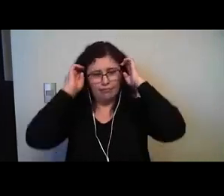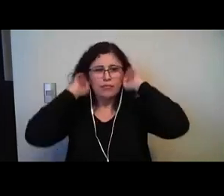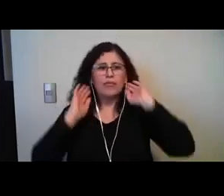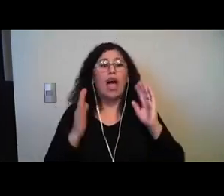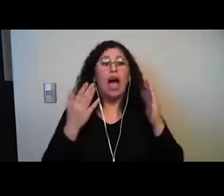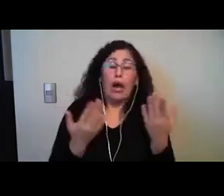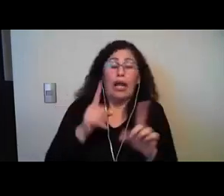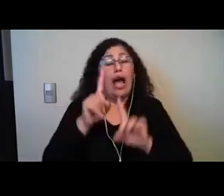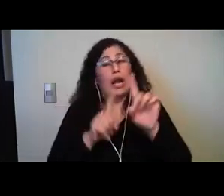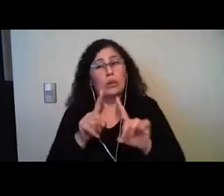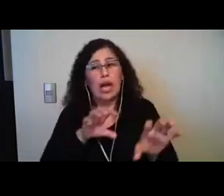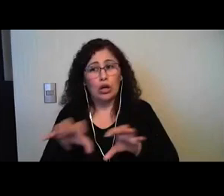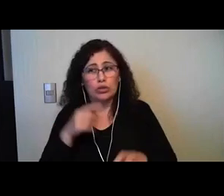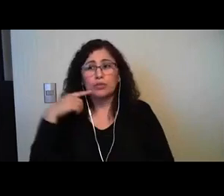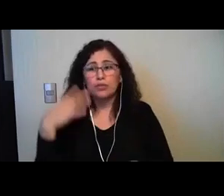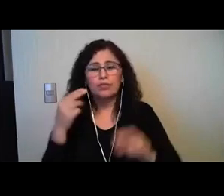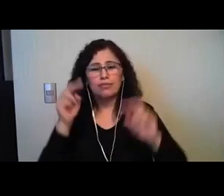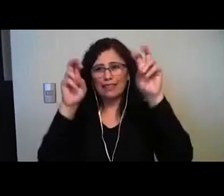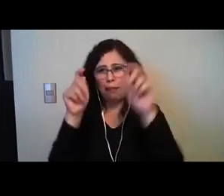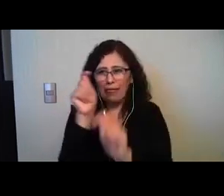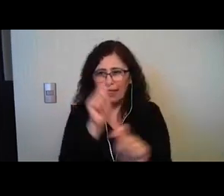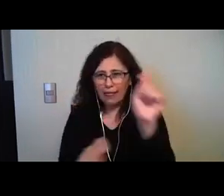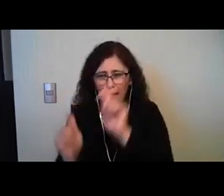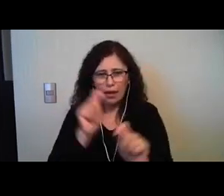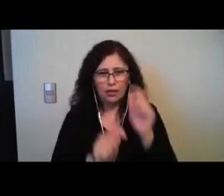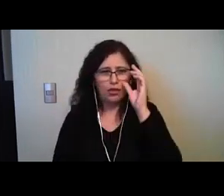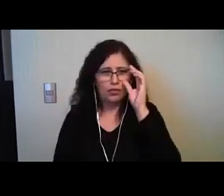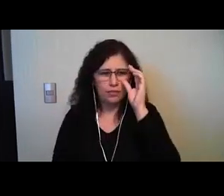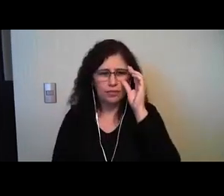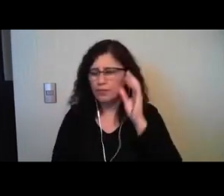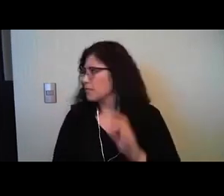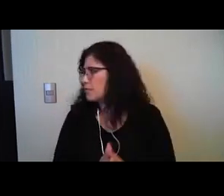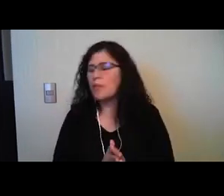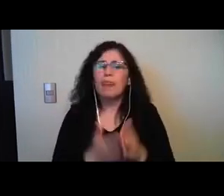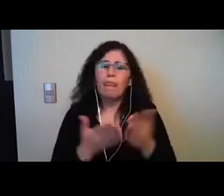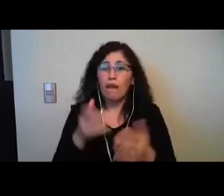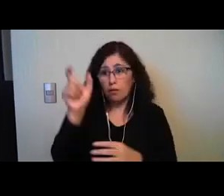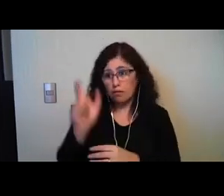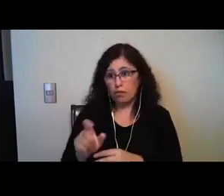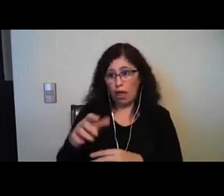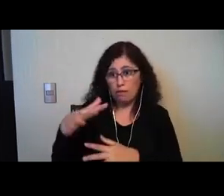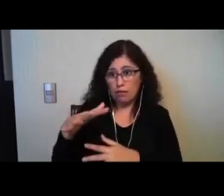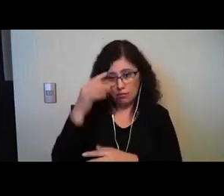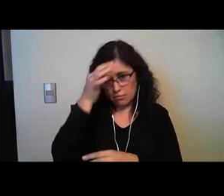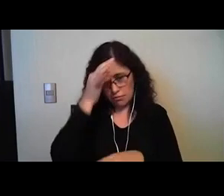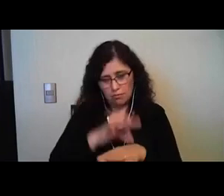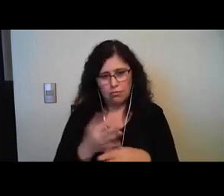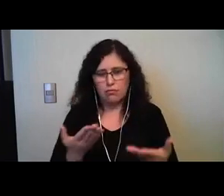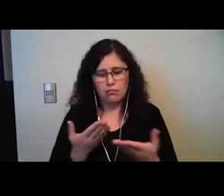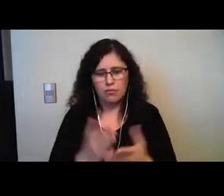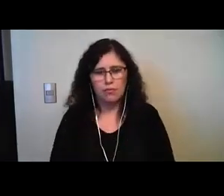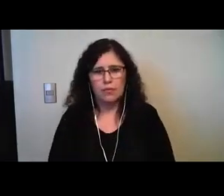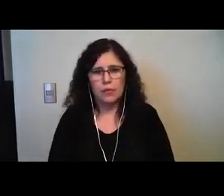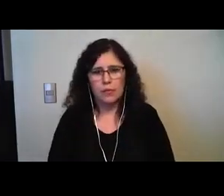Algunas consideraciones respecto del tratamiento de las personas con enfermedad de Parkinson, ¿ya?